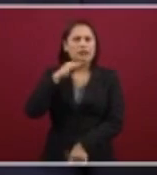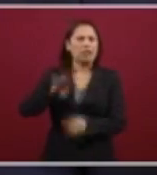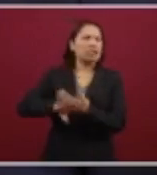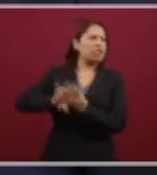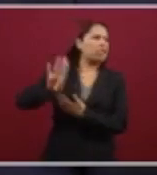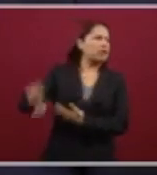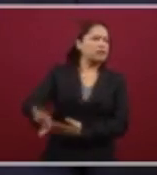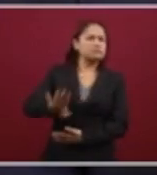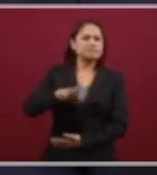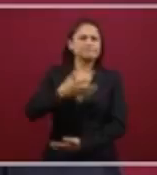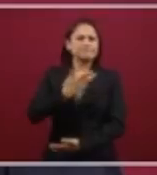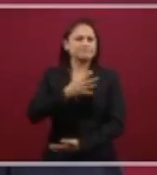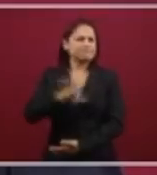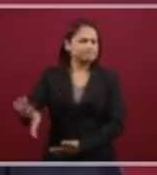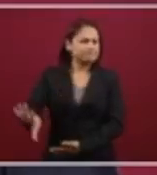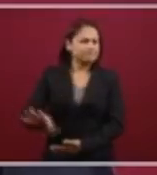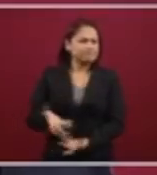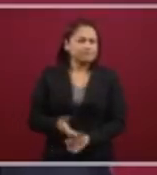no se